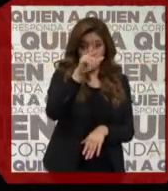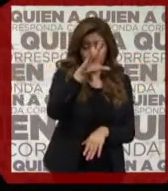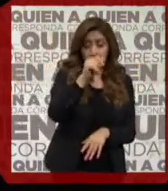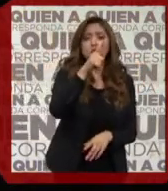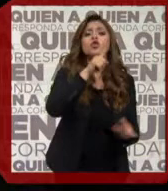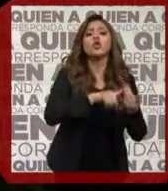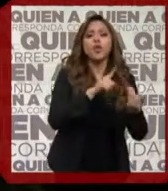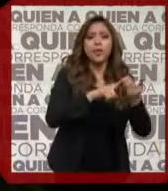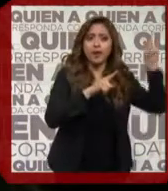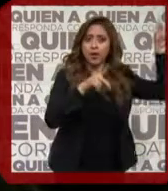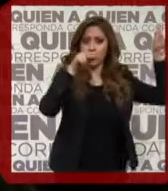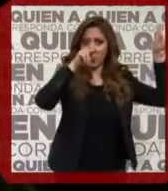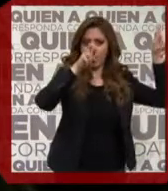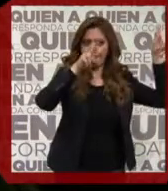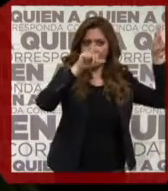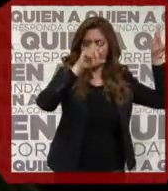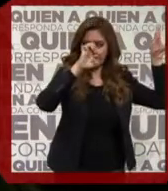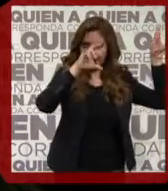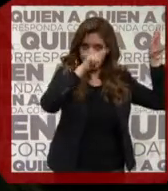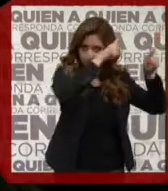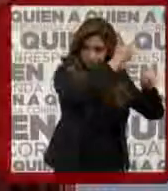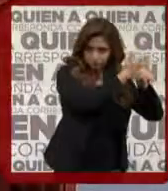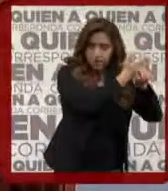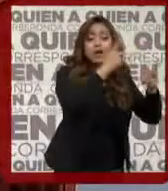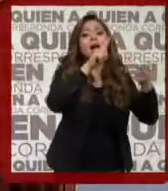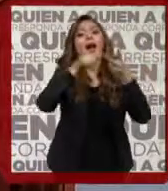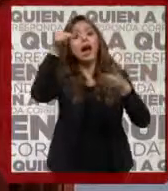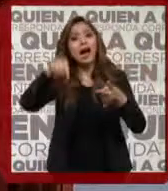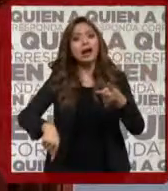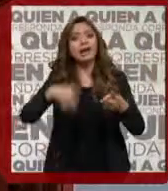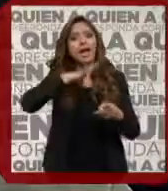uno en Nueva Zelanda y el otro aquí mismo, en nuestro